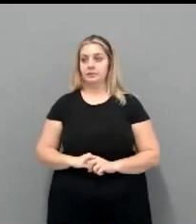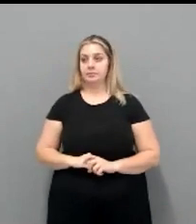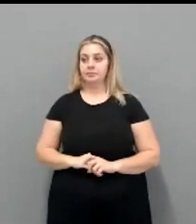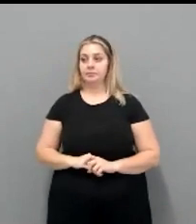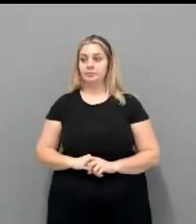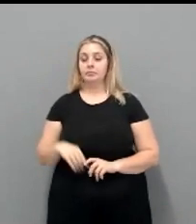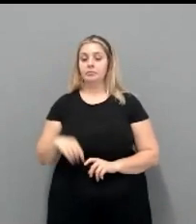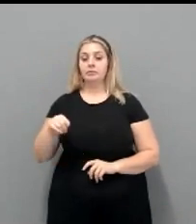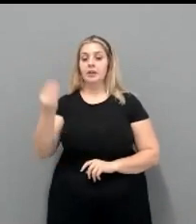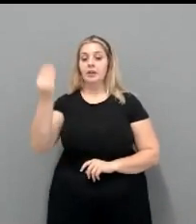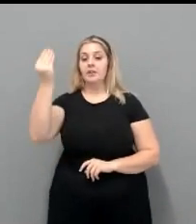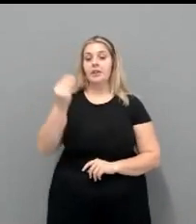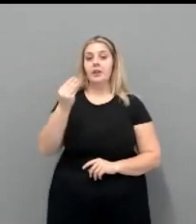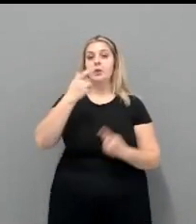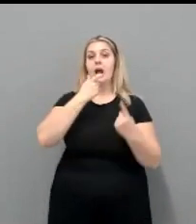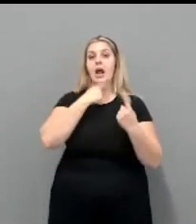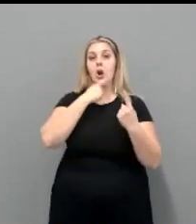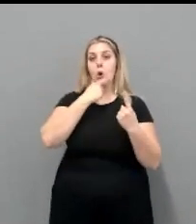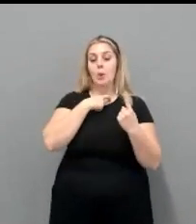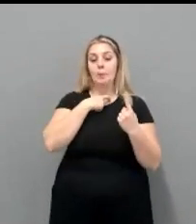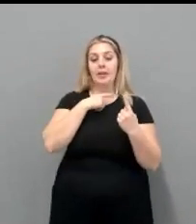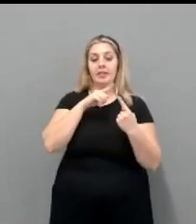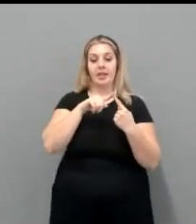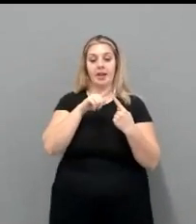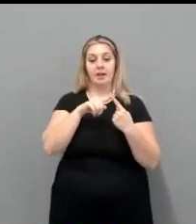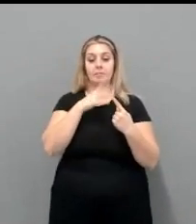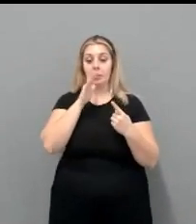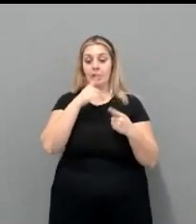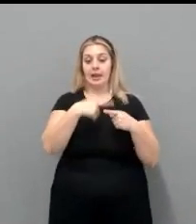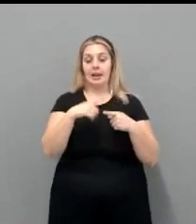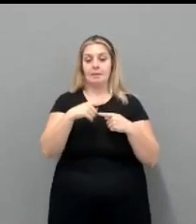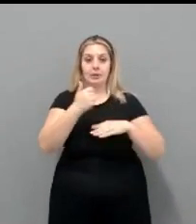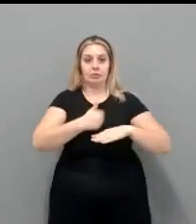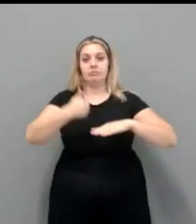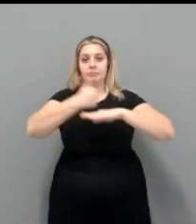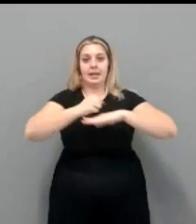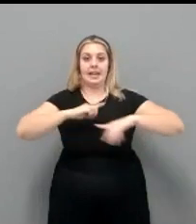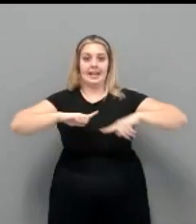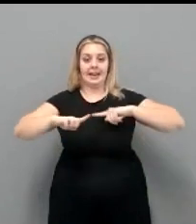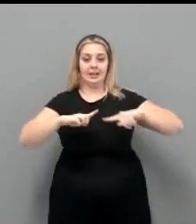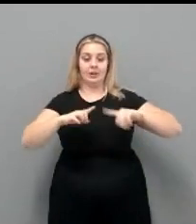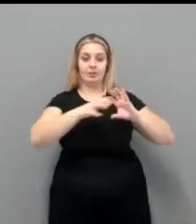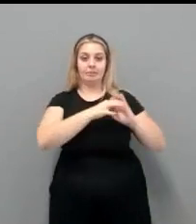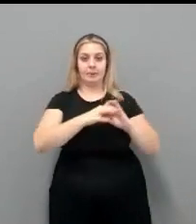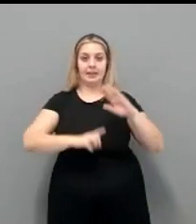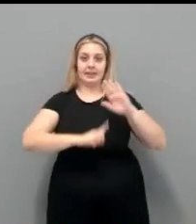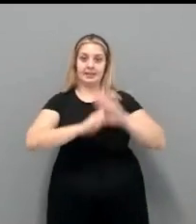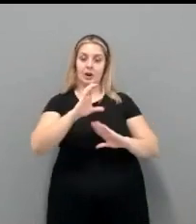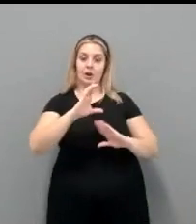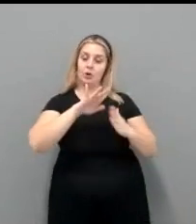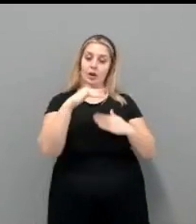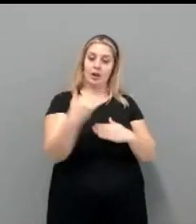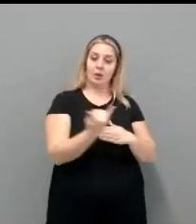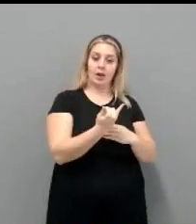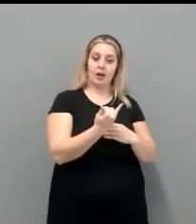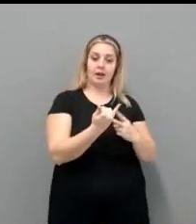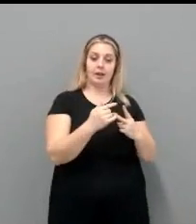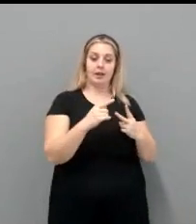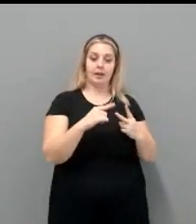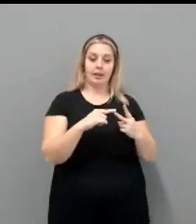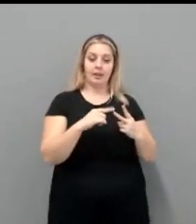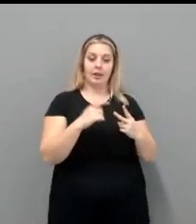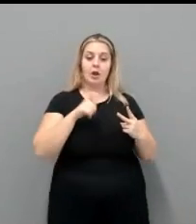a esa figura de la logopedia, que va a ser el elemento rector un poco al desarrollo del lenguaje, pues coadyuvan